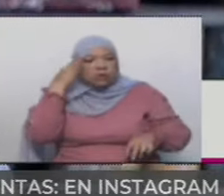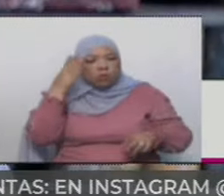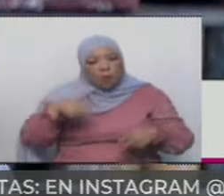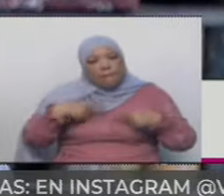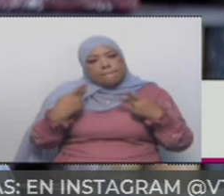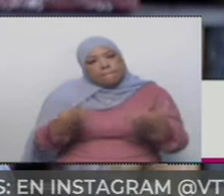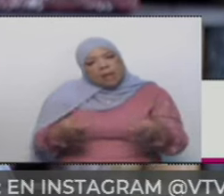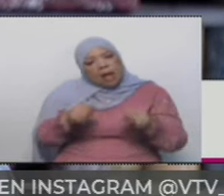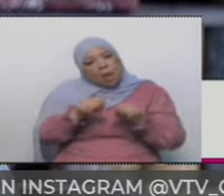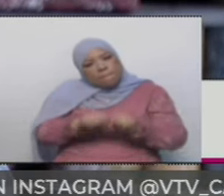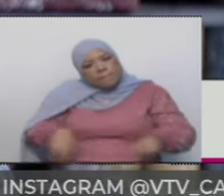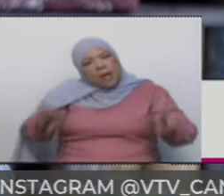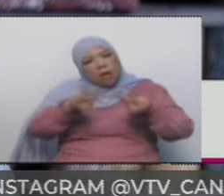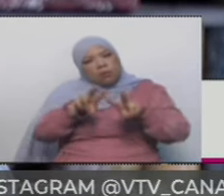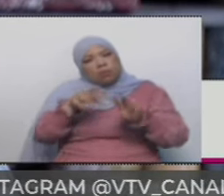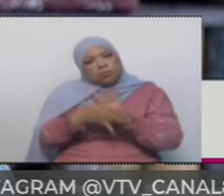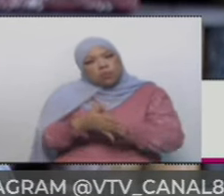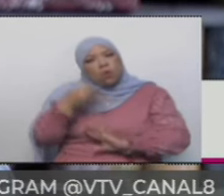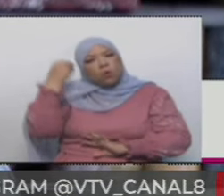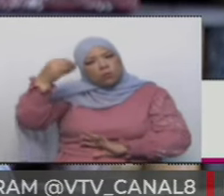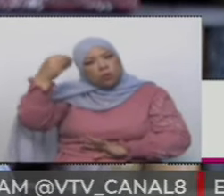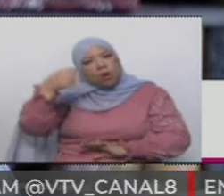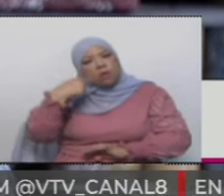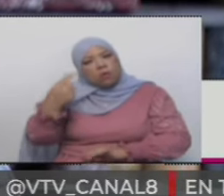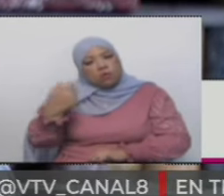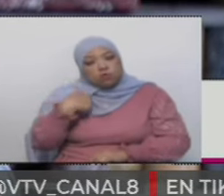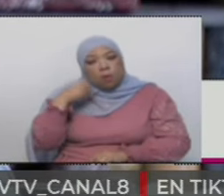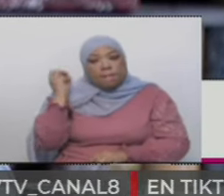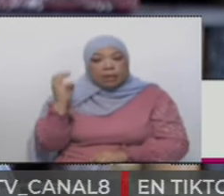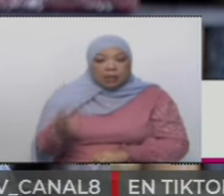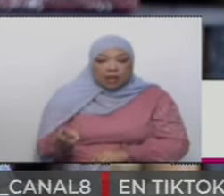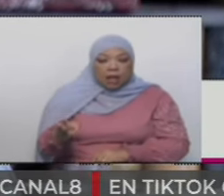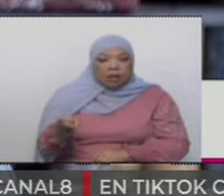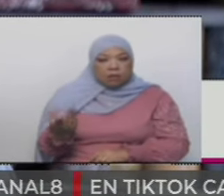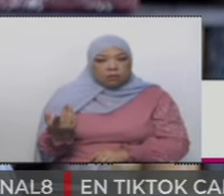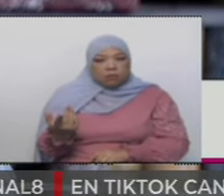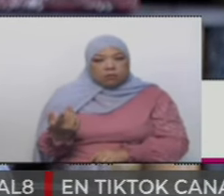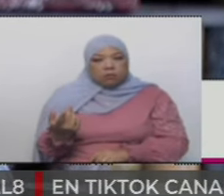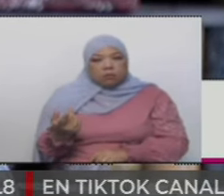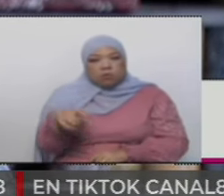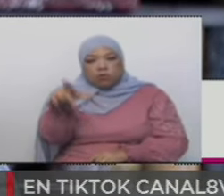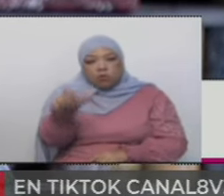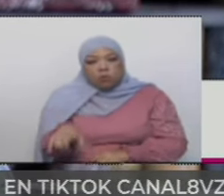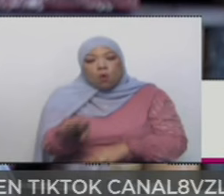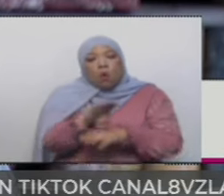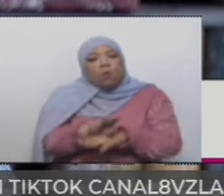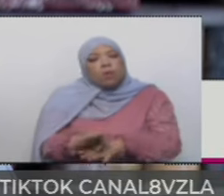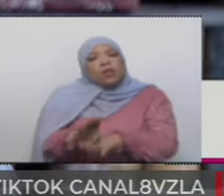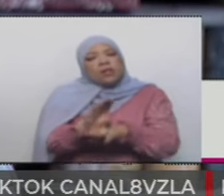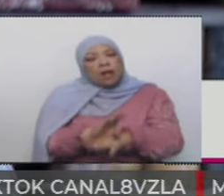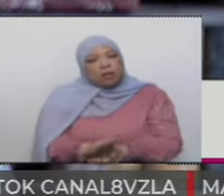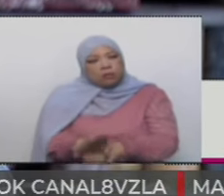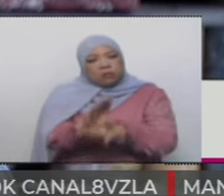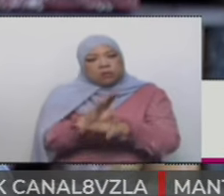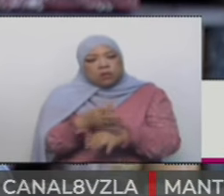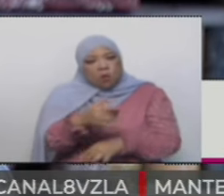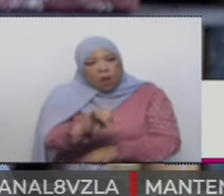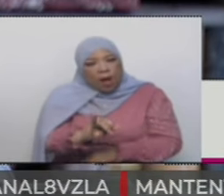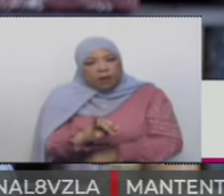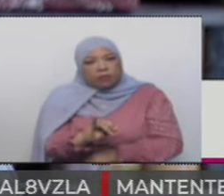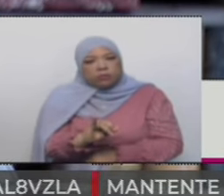valorar. Yo siempre digo, y lo decía hoy en Petare, el que no cuida lo que